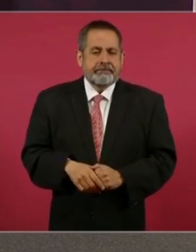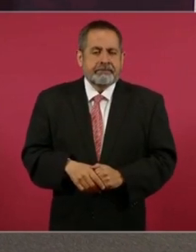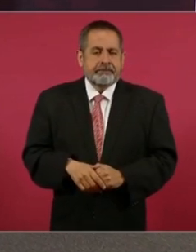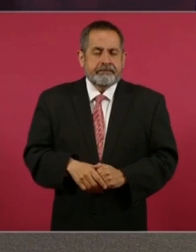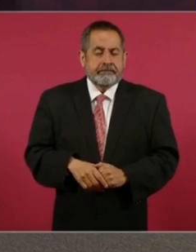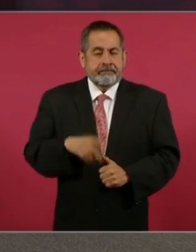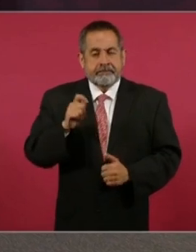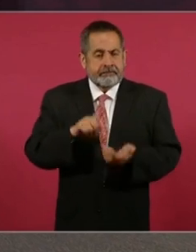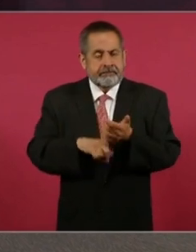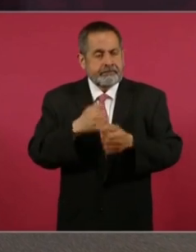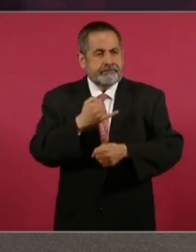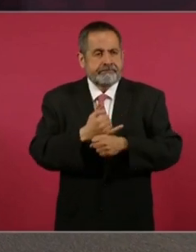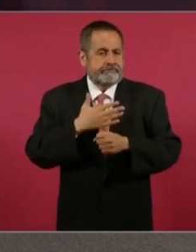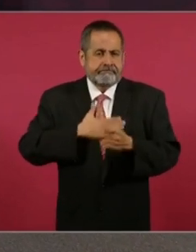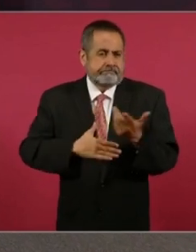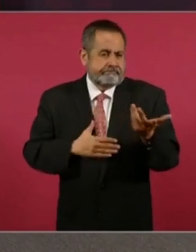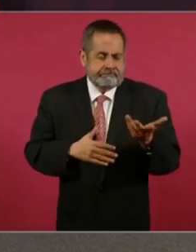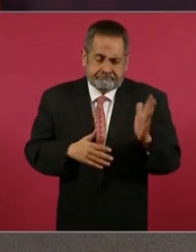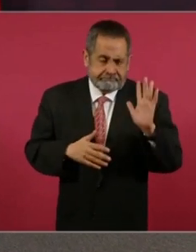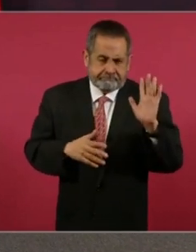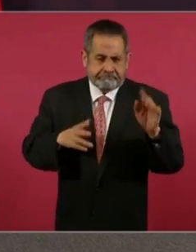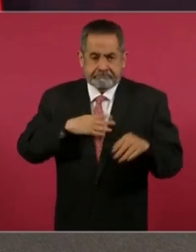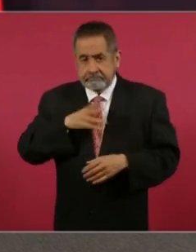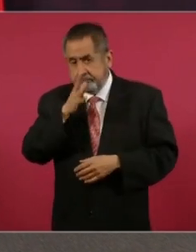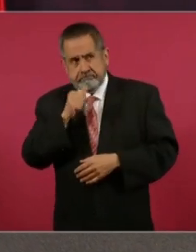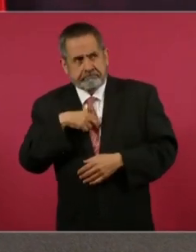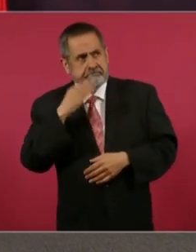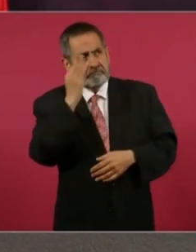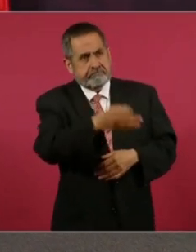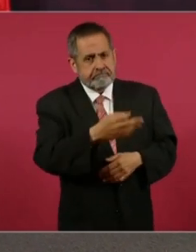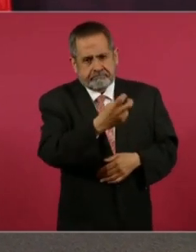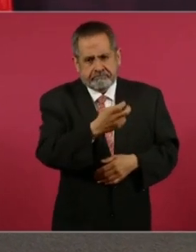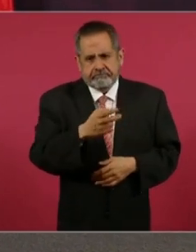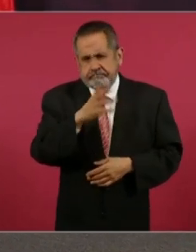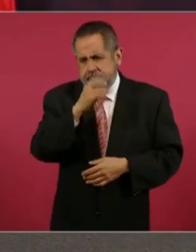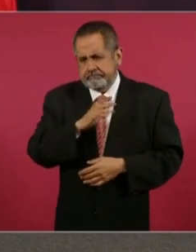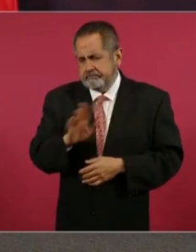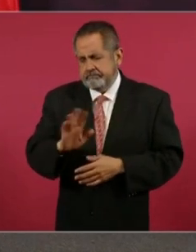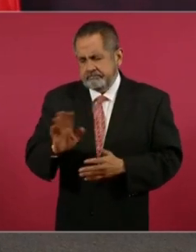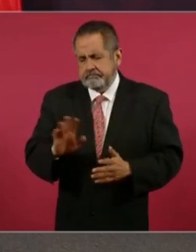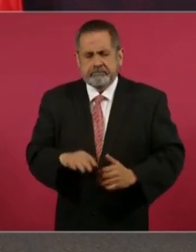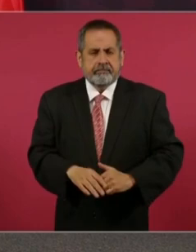sería injusto y no lo aceptaríamos.